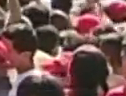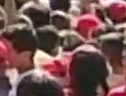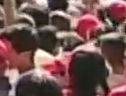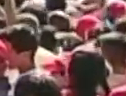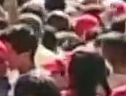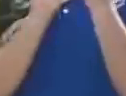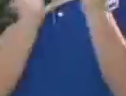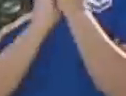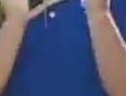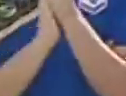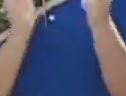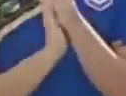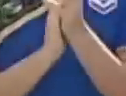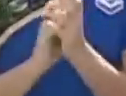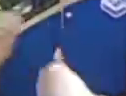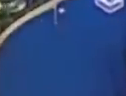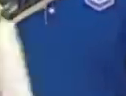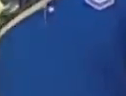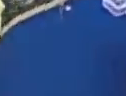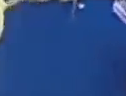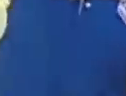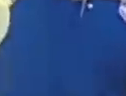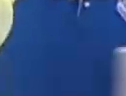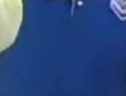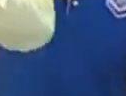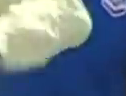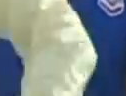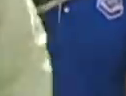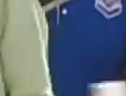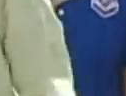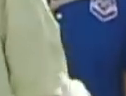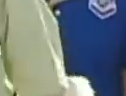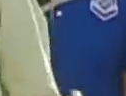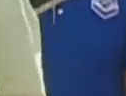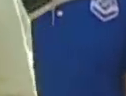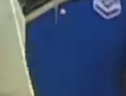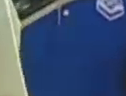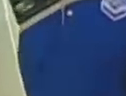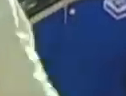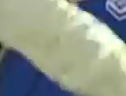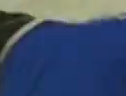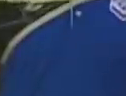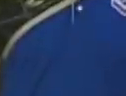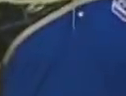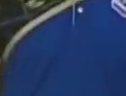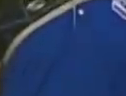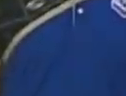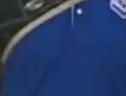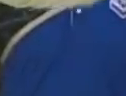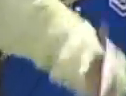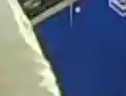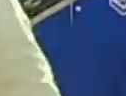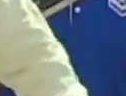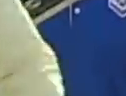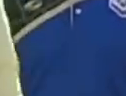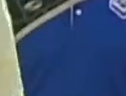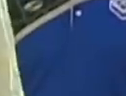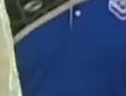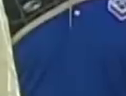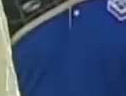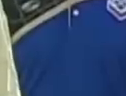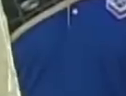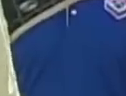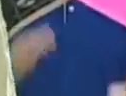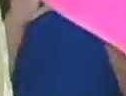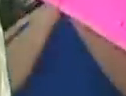¡Que viva la juventud de la patria! ¡Que viva el amor de la juventud